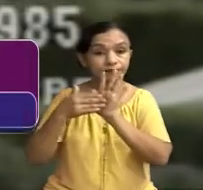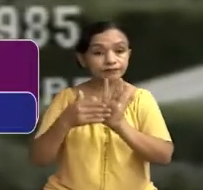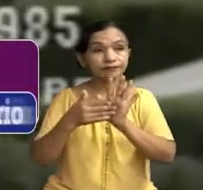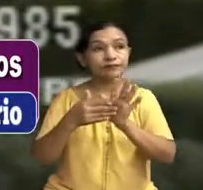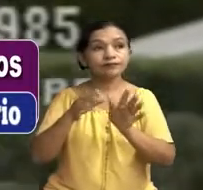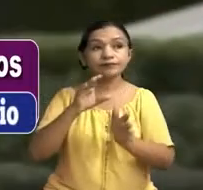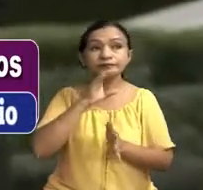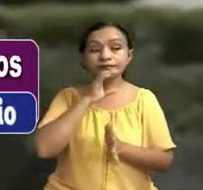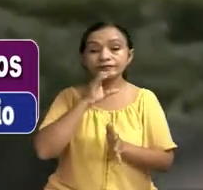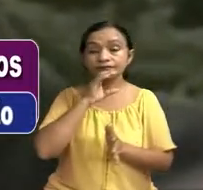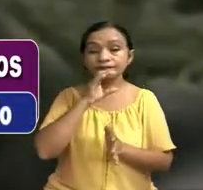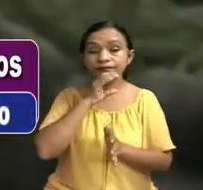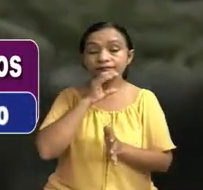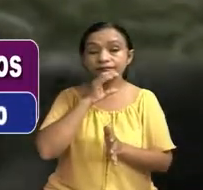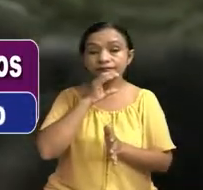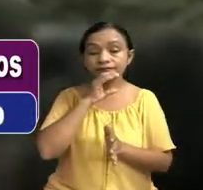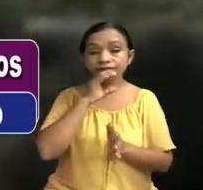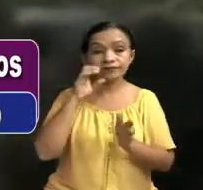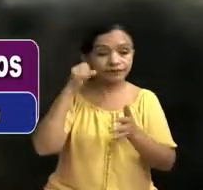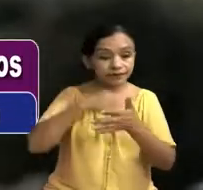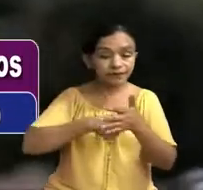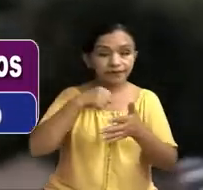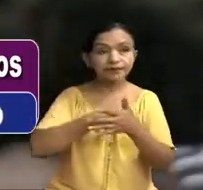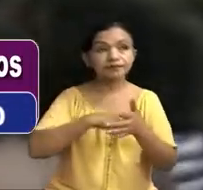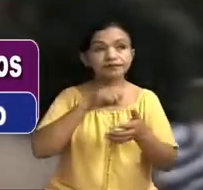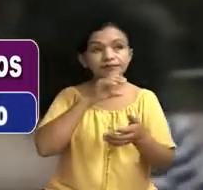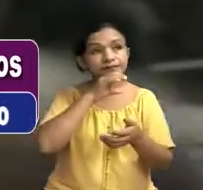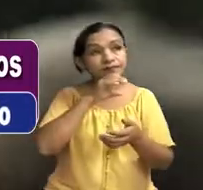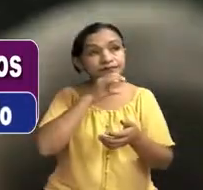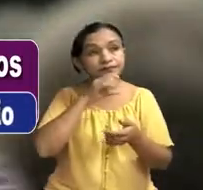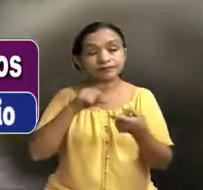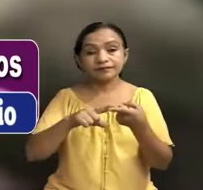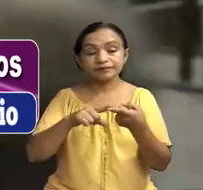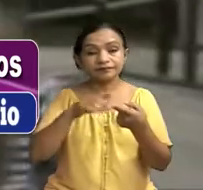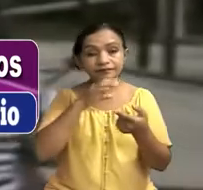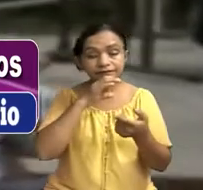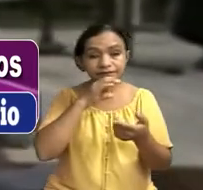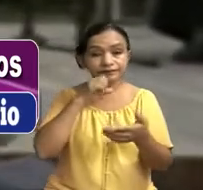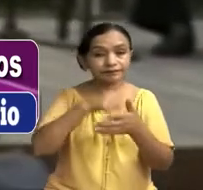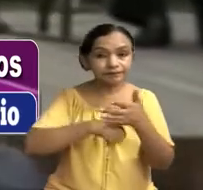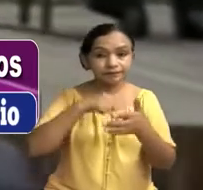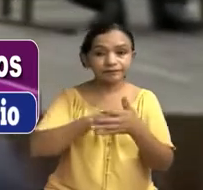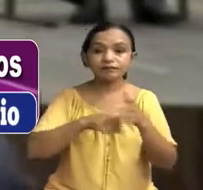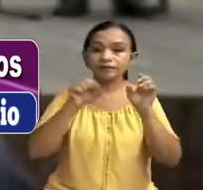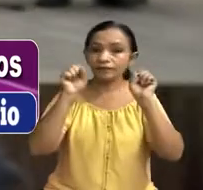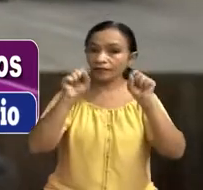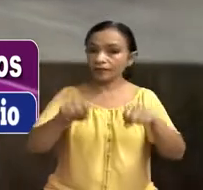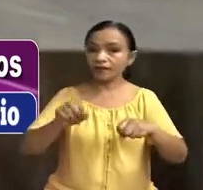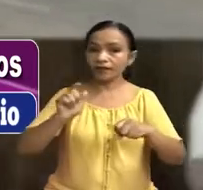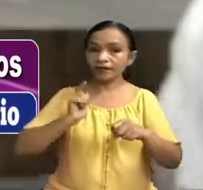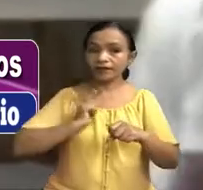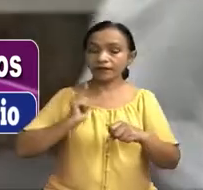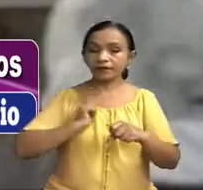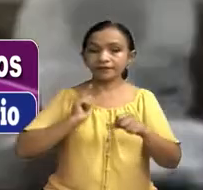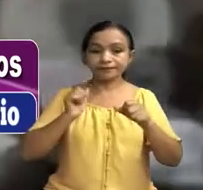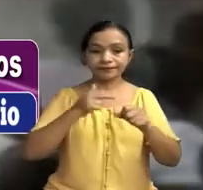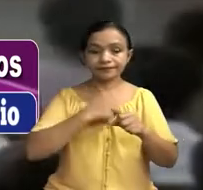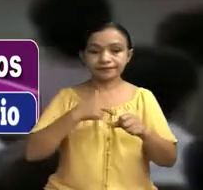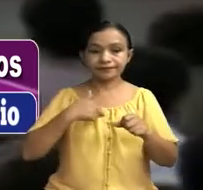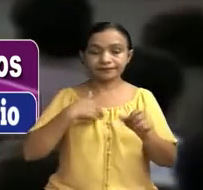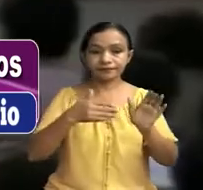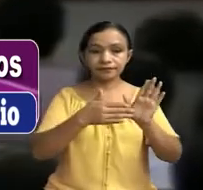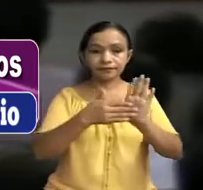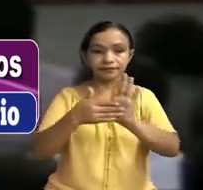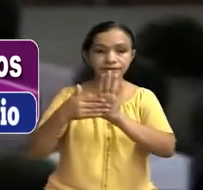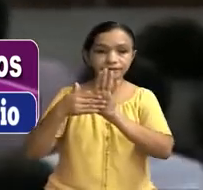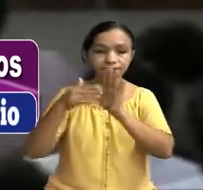en Cuba. Pero la lucha patriótica de los cubanos, la lucha revolucionaria de Cuba, permitió, digamos, construir un modelo que es